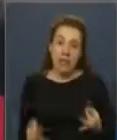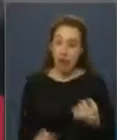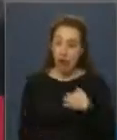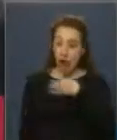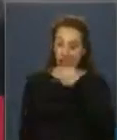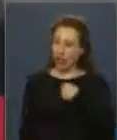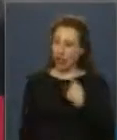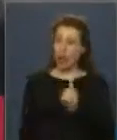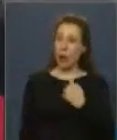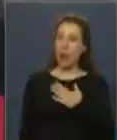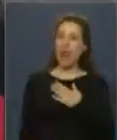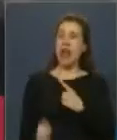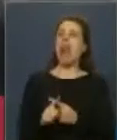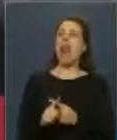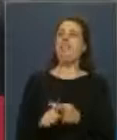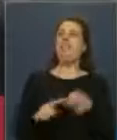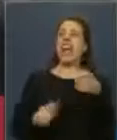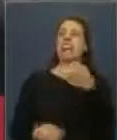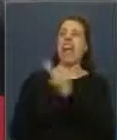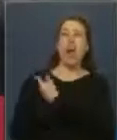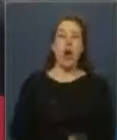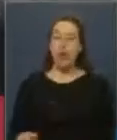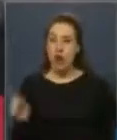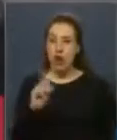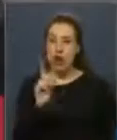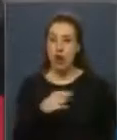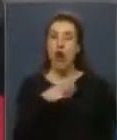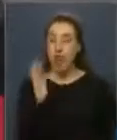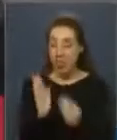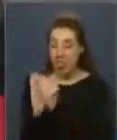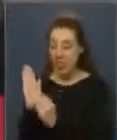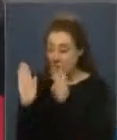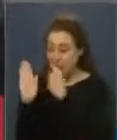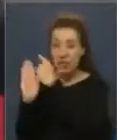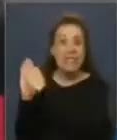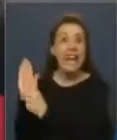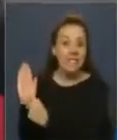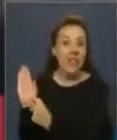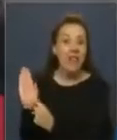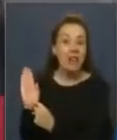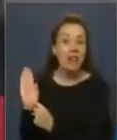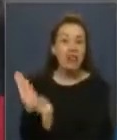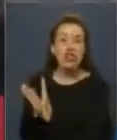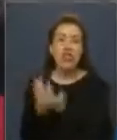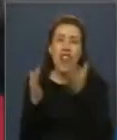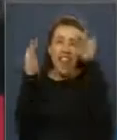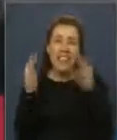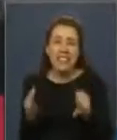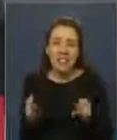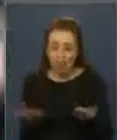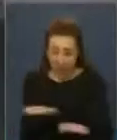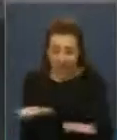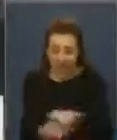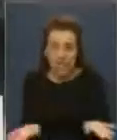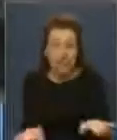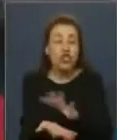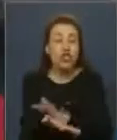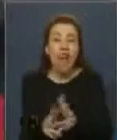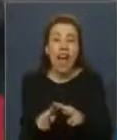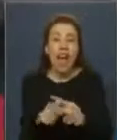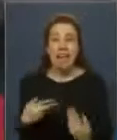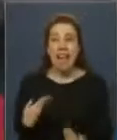lo digo yo por querer pasarle una cuenta política al gobierno solamente, lo digo porque los datos están a la vista. Con todas las medidas sobre la mesa, con todas